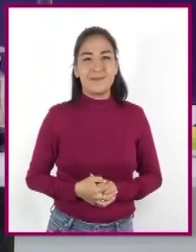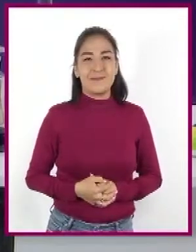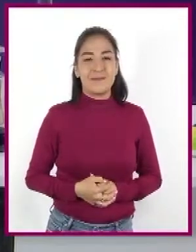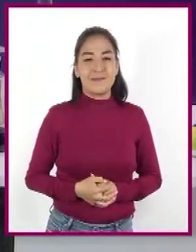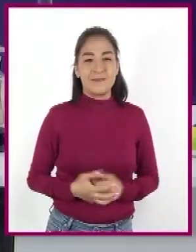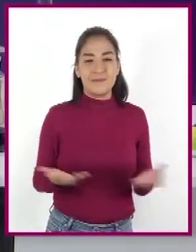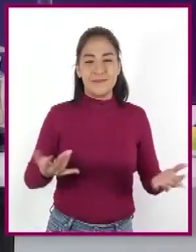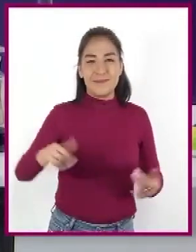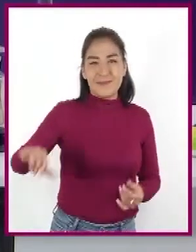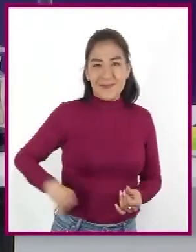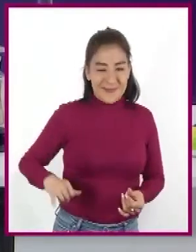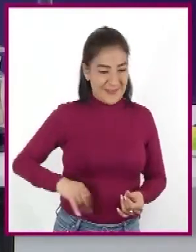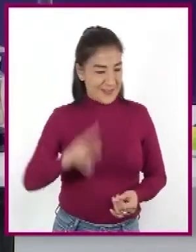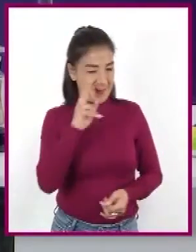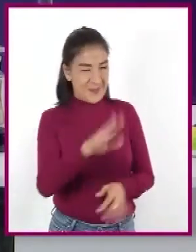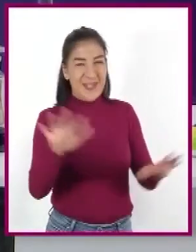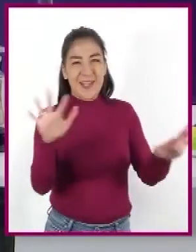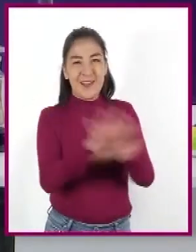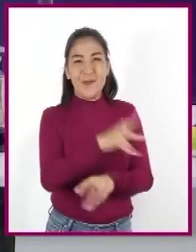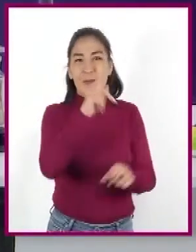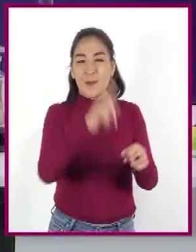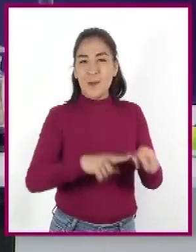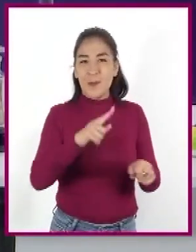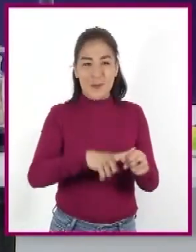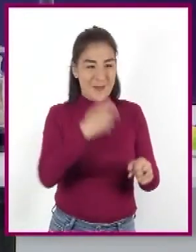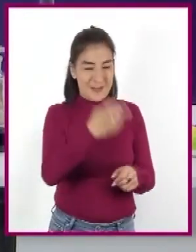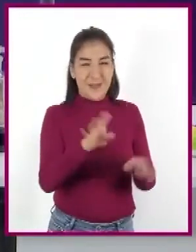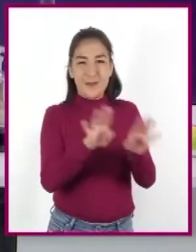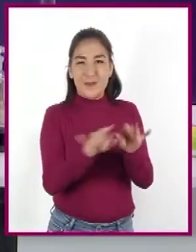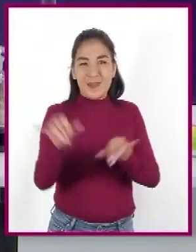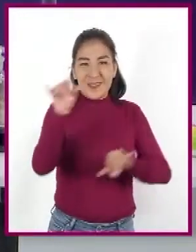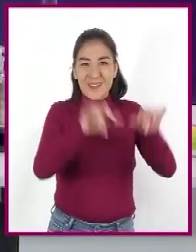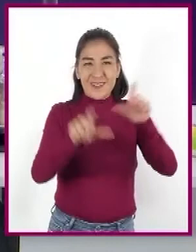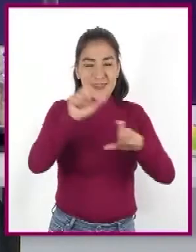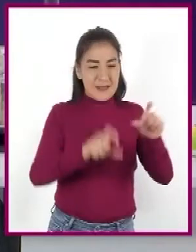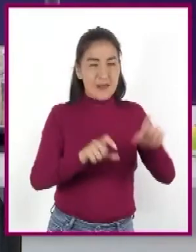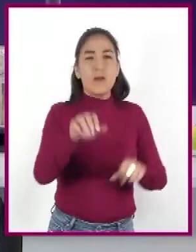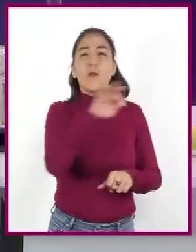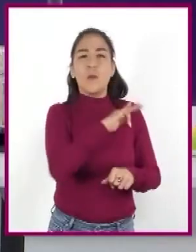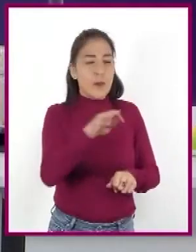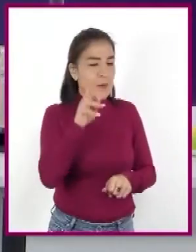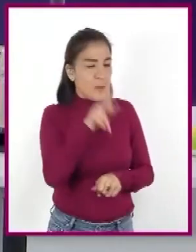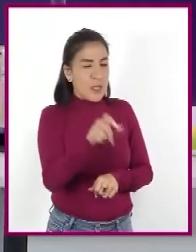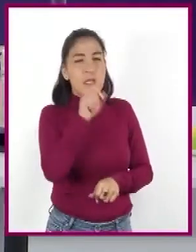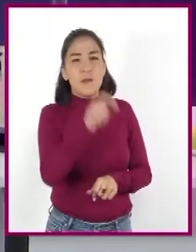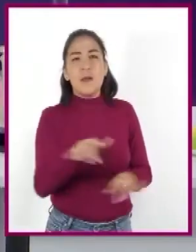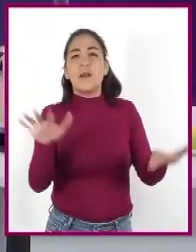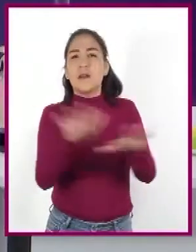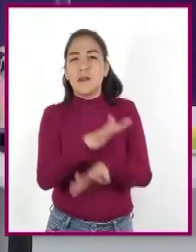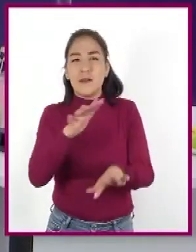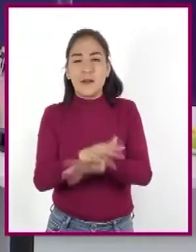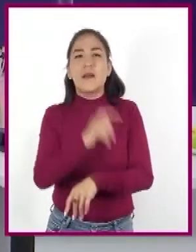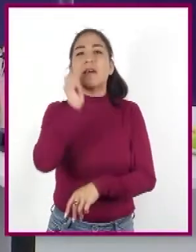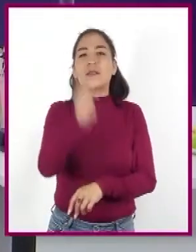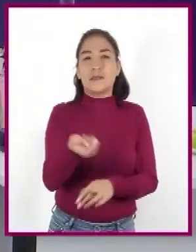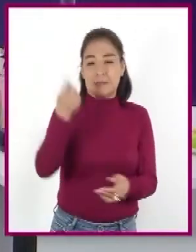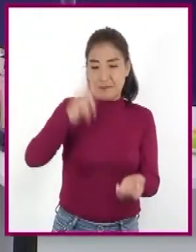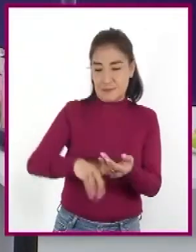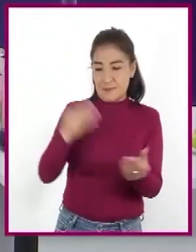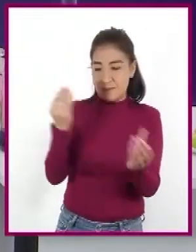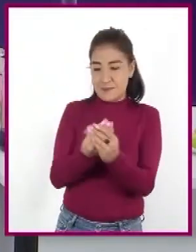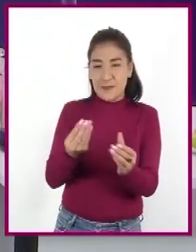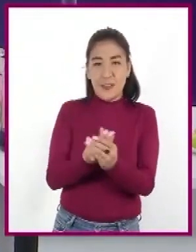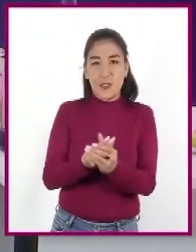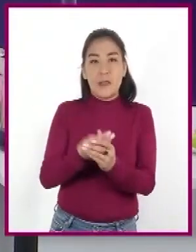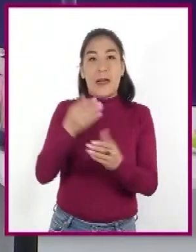Qué interesante observar los cambios de color en esta reacción química. Se pueden percibir cambios químicos porque las propiedades de las